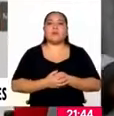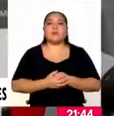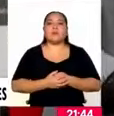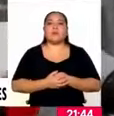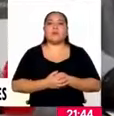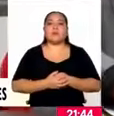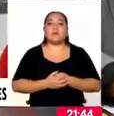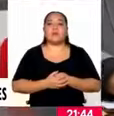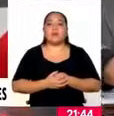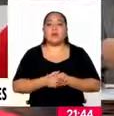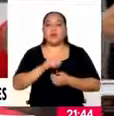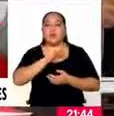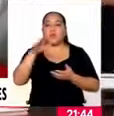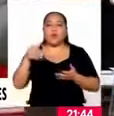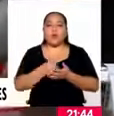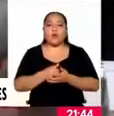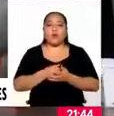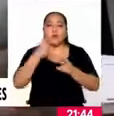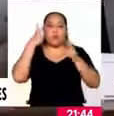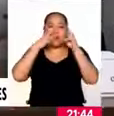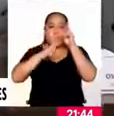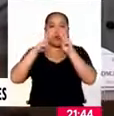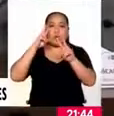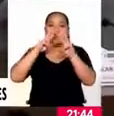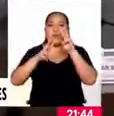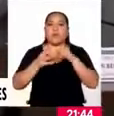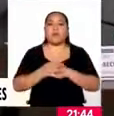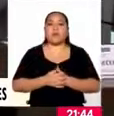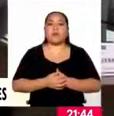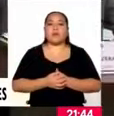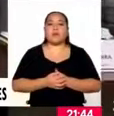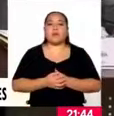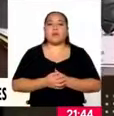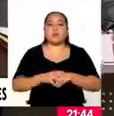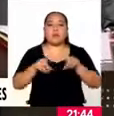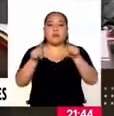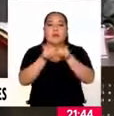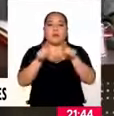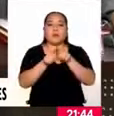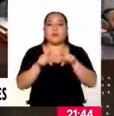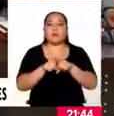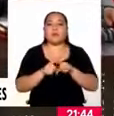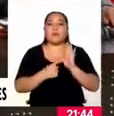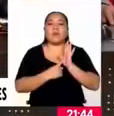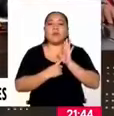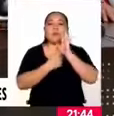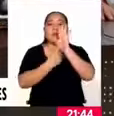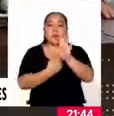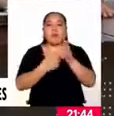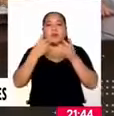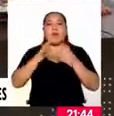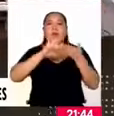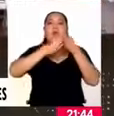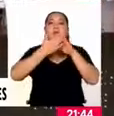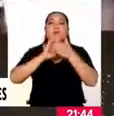las novedades que se han podido suscitar y sobre todo expresarles al pueblo